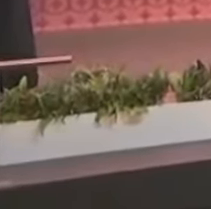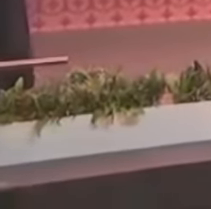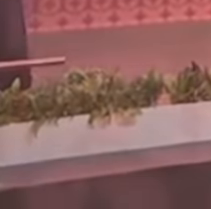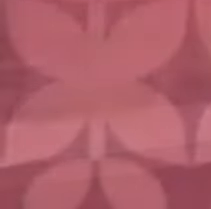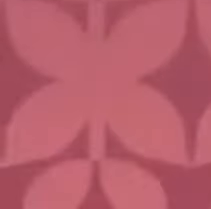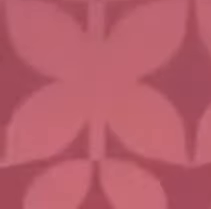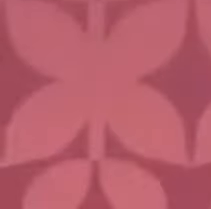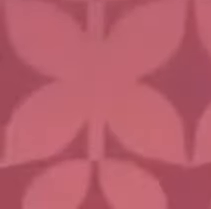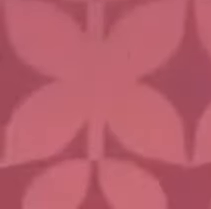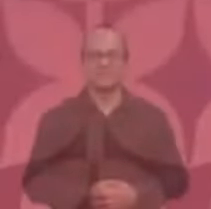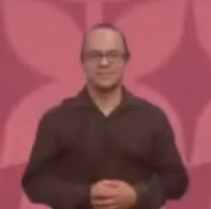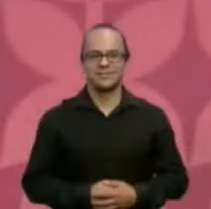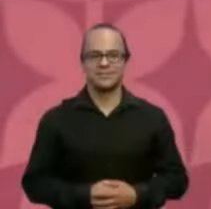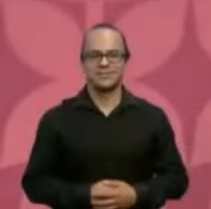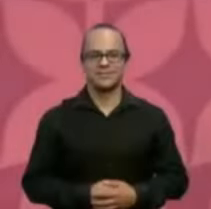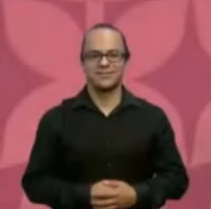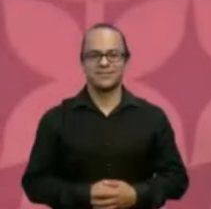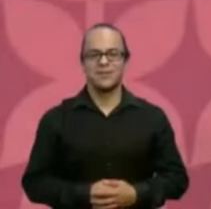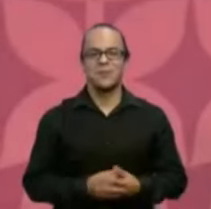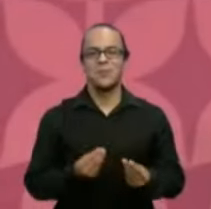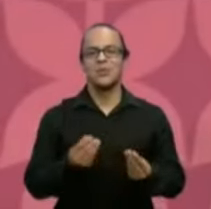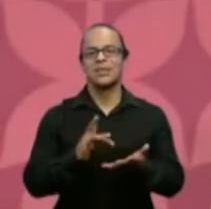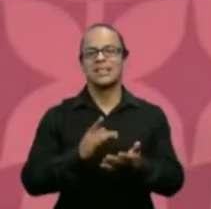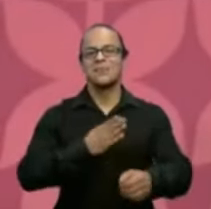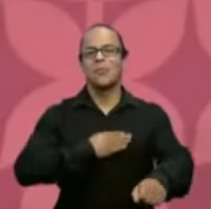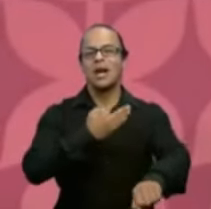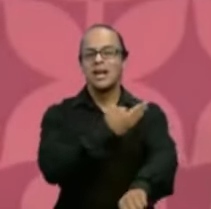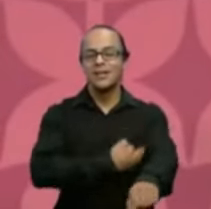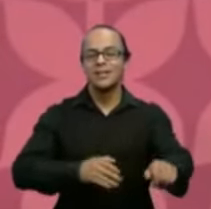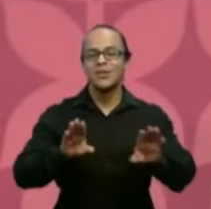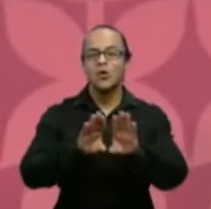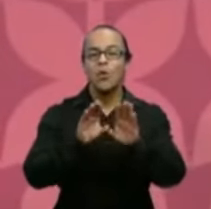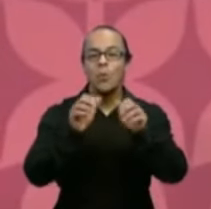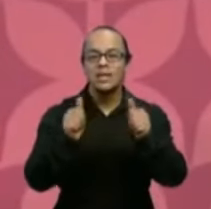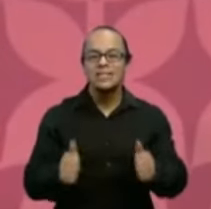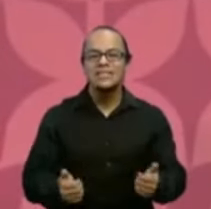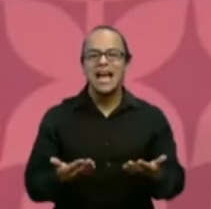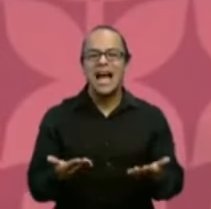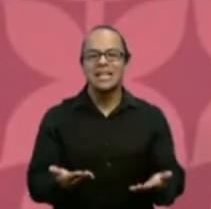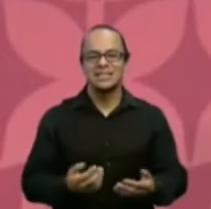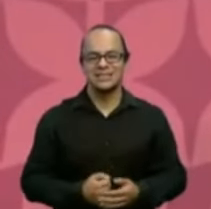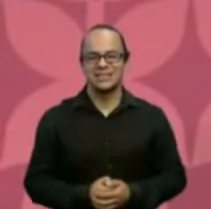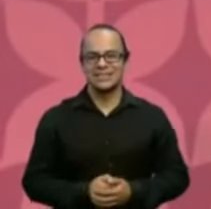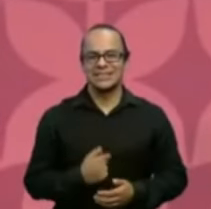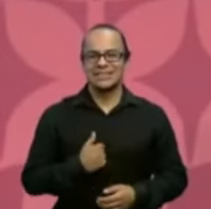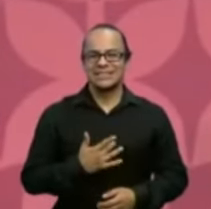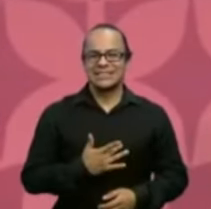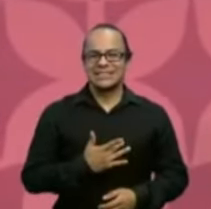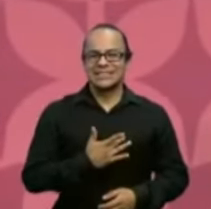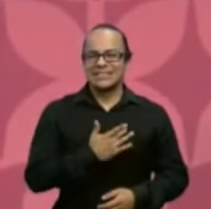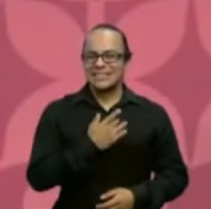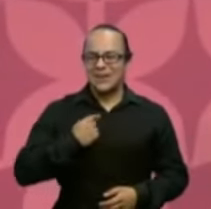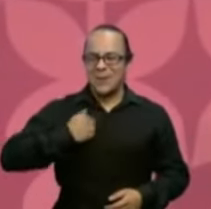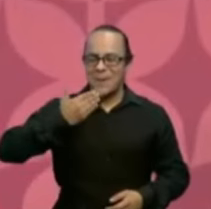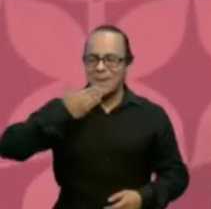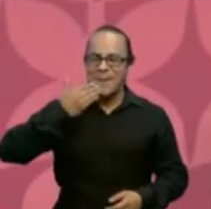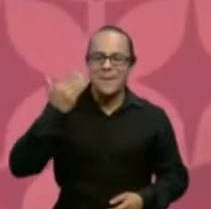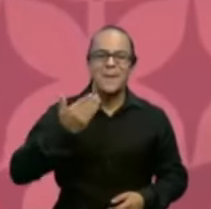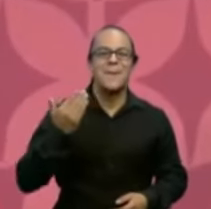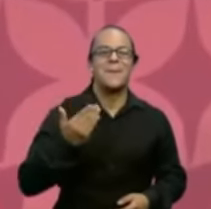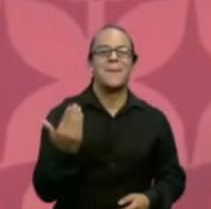Muchas gracias. Buenas tardes. ¿Cómo estamos? Bien. Pues yo estoy, como siempre he dicho, súper requete